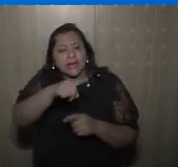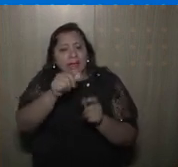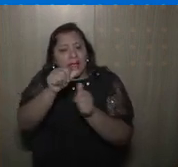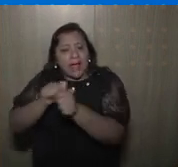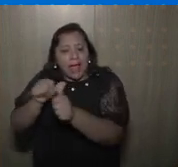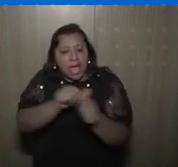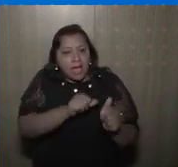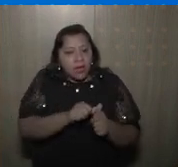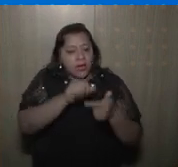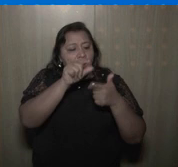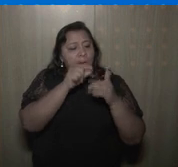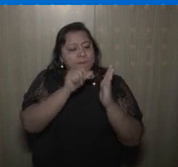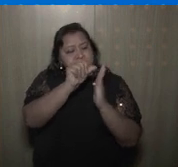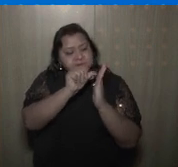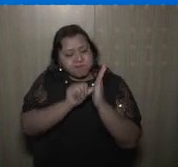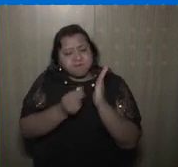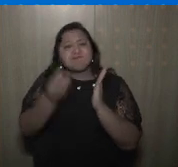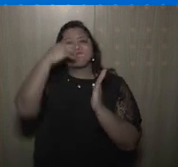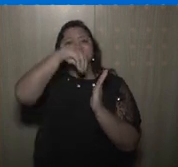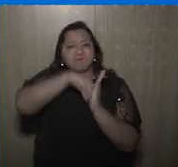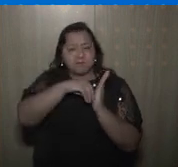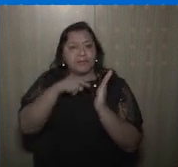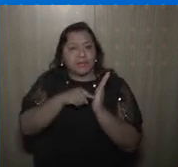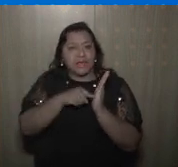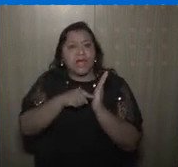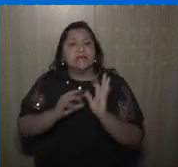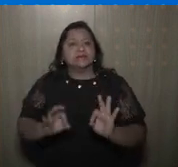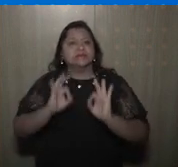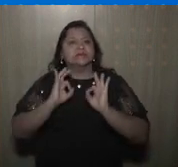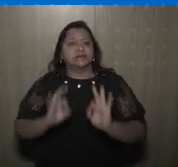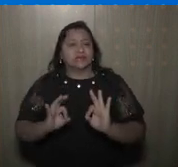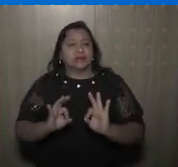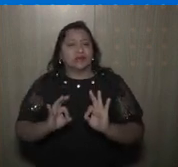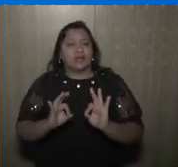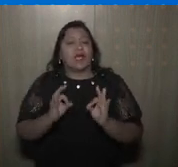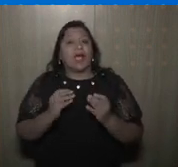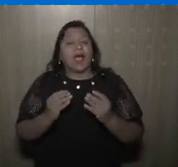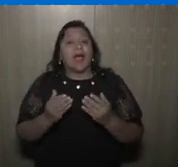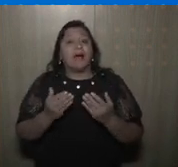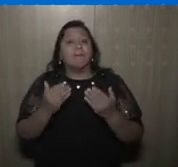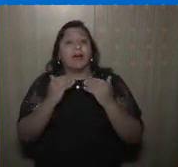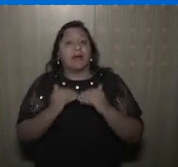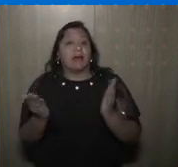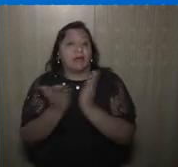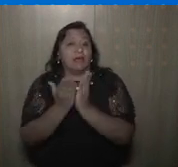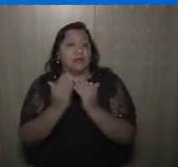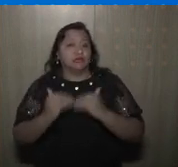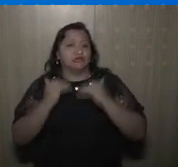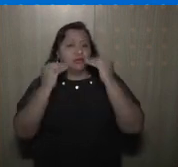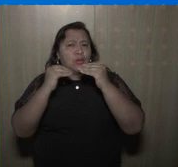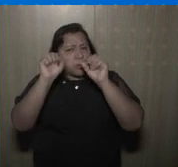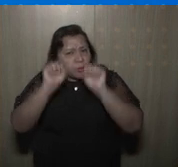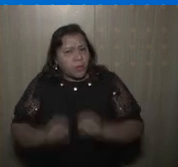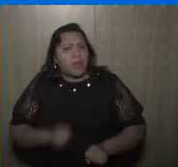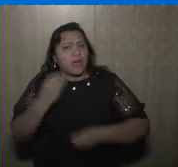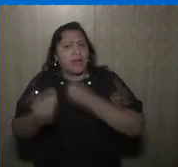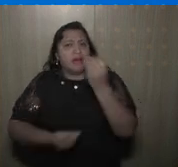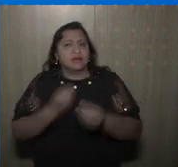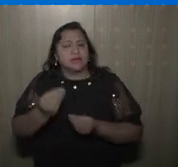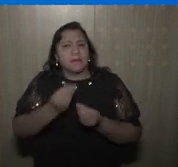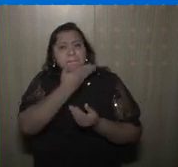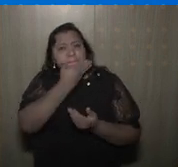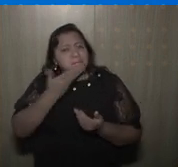pestañas. Este nuevo sistema de aseguramiento de la calidad para la educación superior permite generar mayor